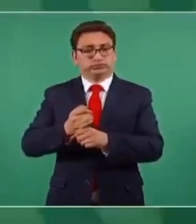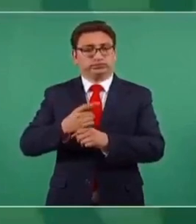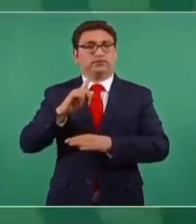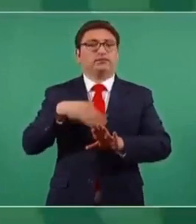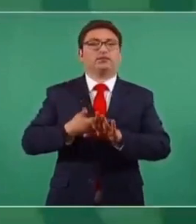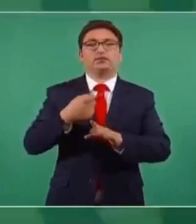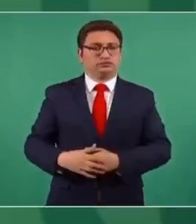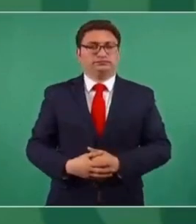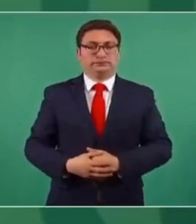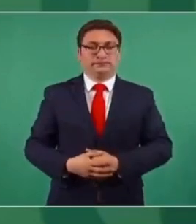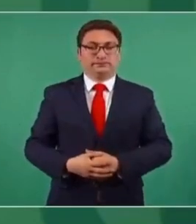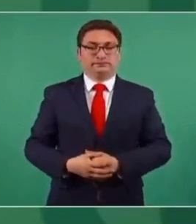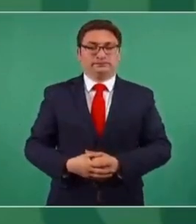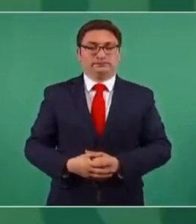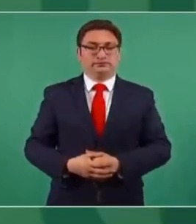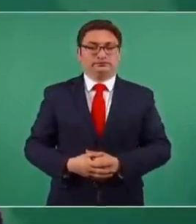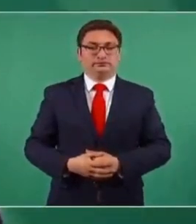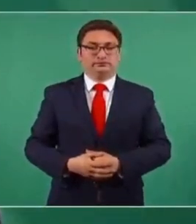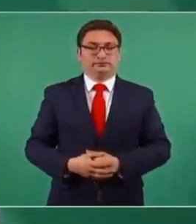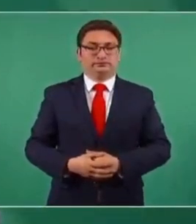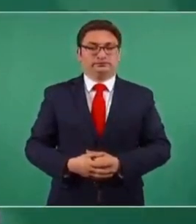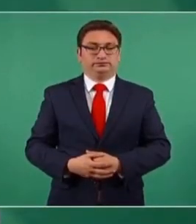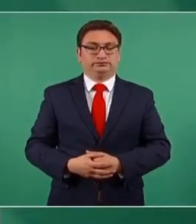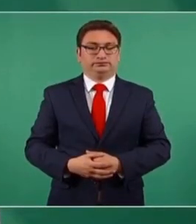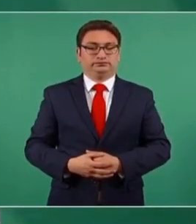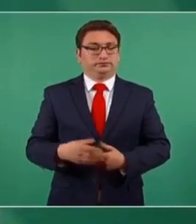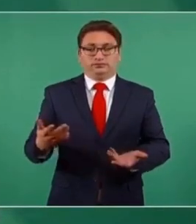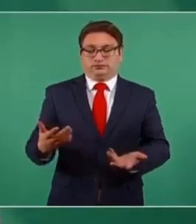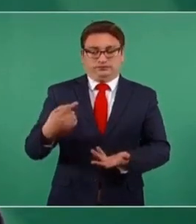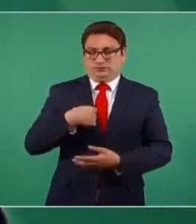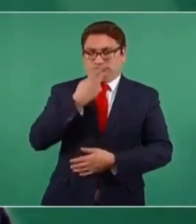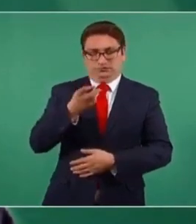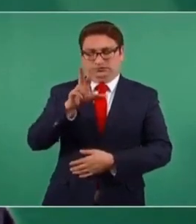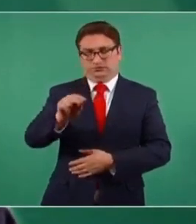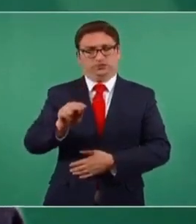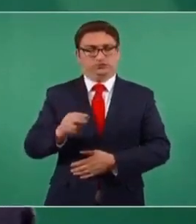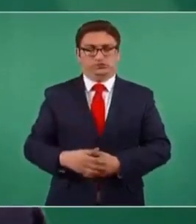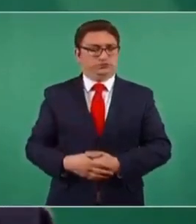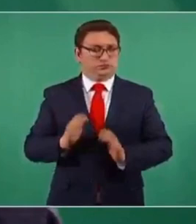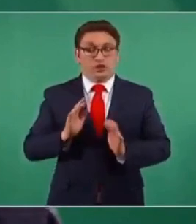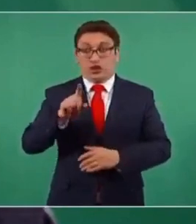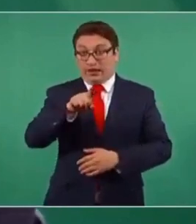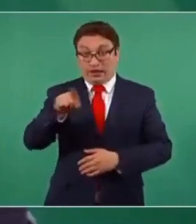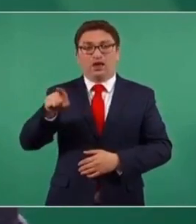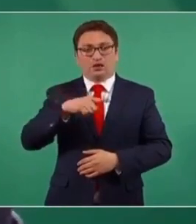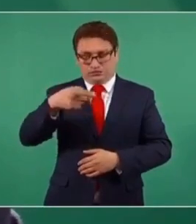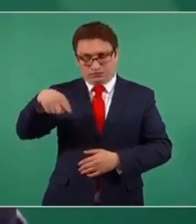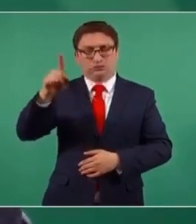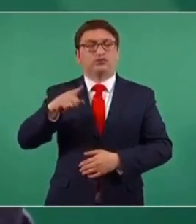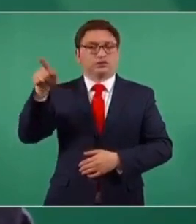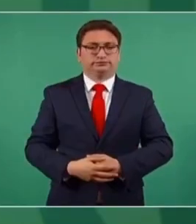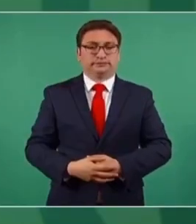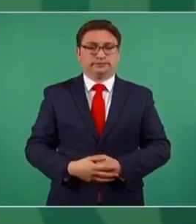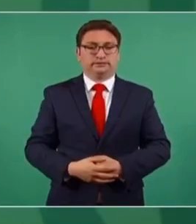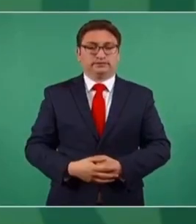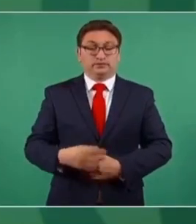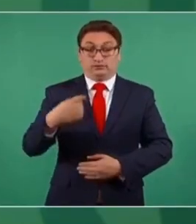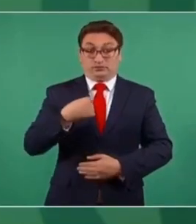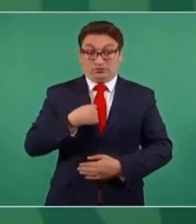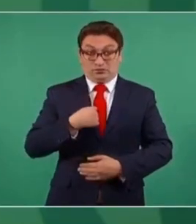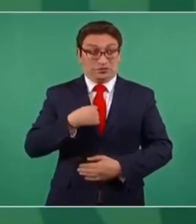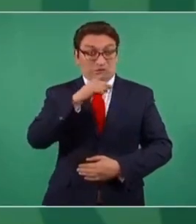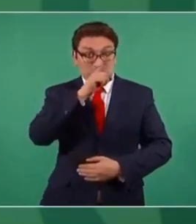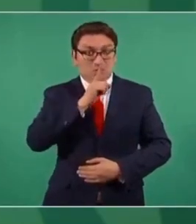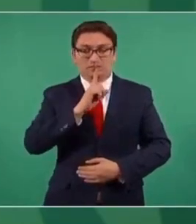en contra de candidatos. Y planteé de que no, que presentaran sus denuncias ante la fiscalía. Y yo no digo